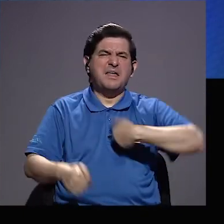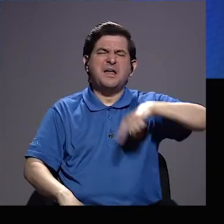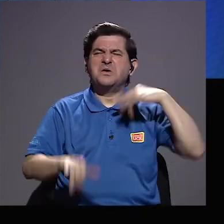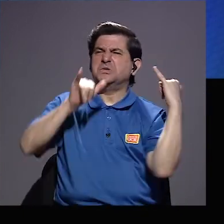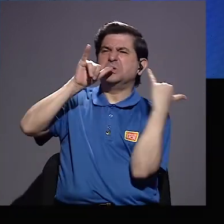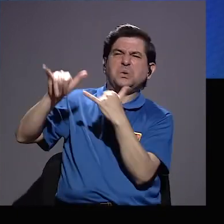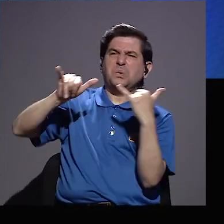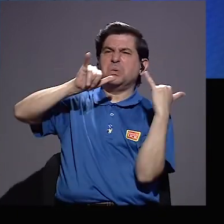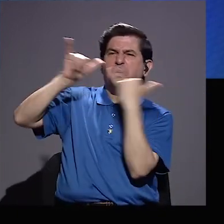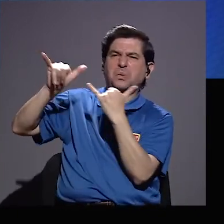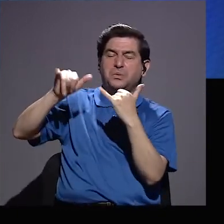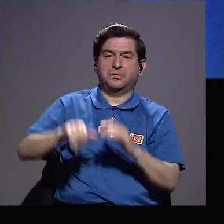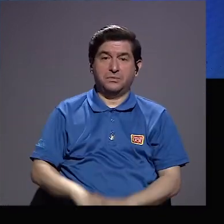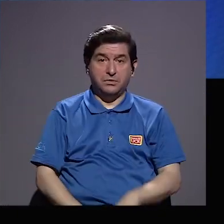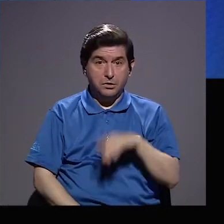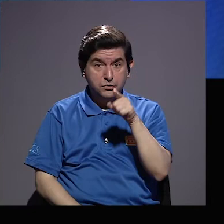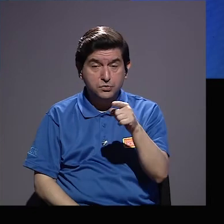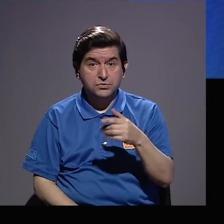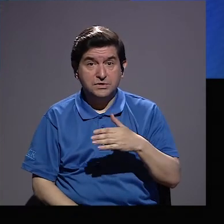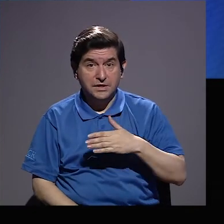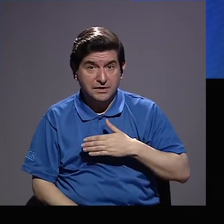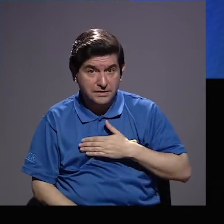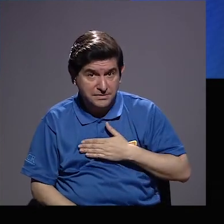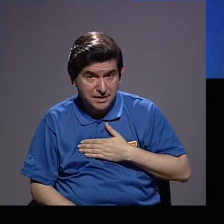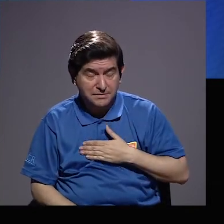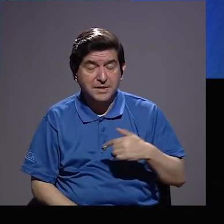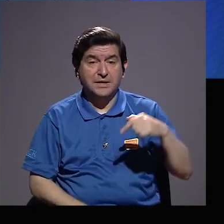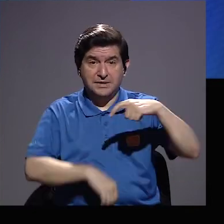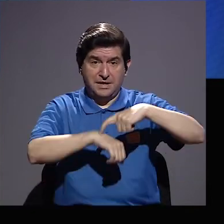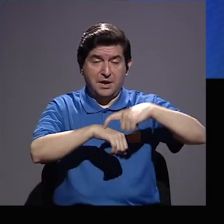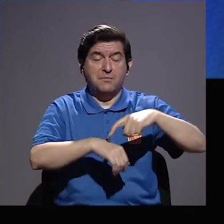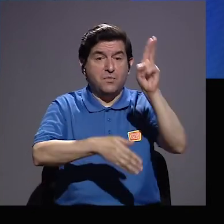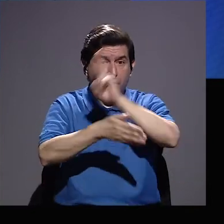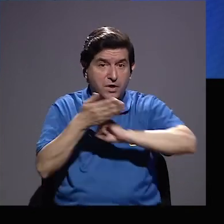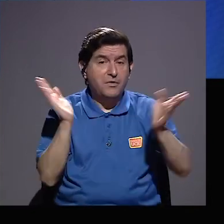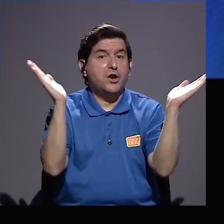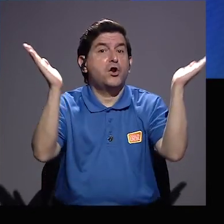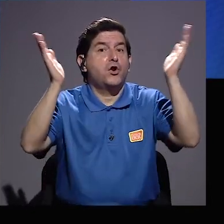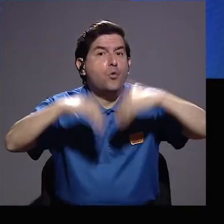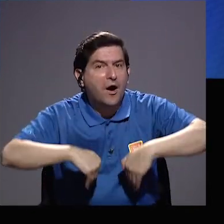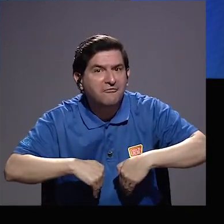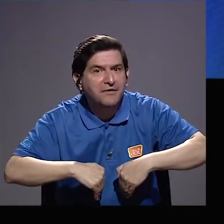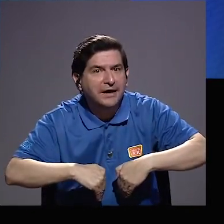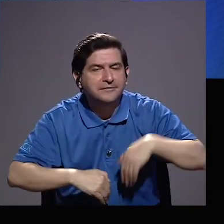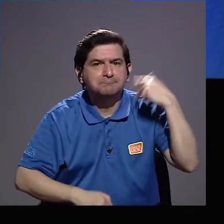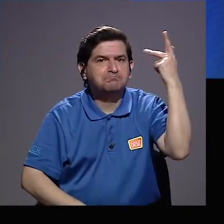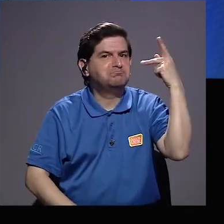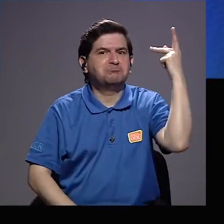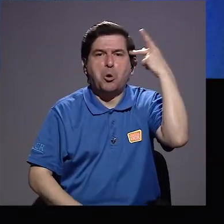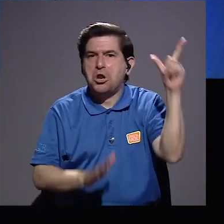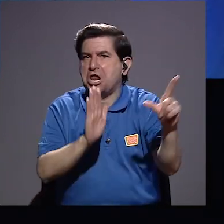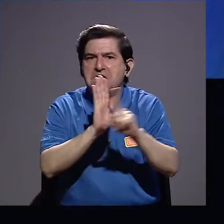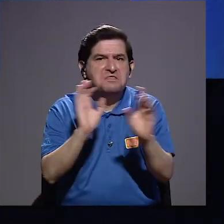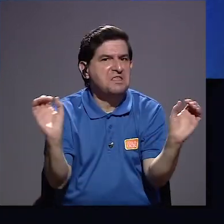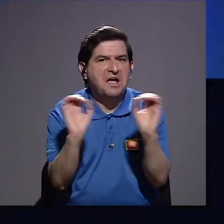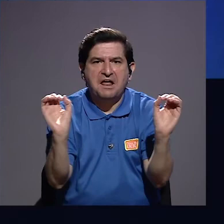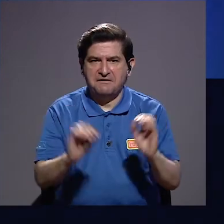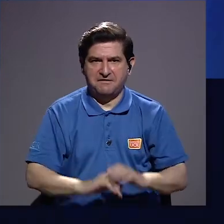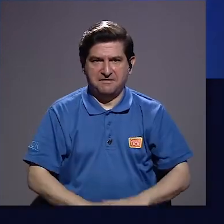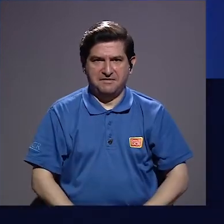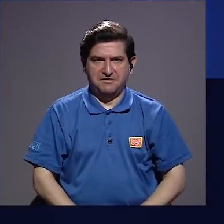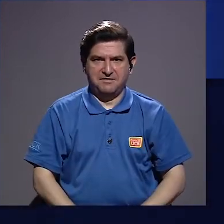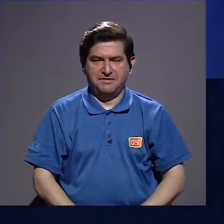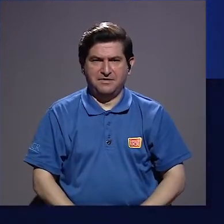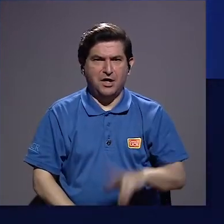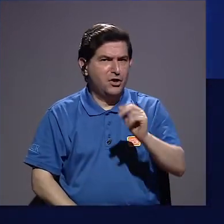nada, nosotros denunciamos. Y le dije yo, mire, si usted estuviera en mí cuando yo estaba en la universidad, ni existía, ni políticas, ni leyes, ni nada. Así es